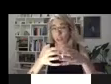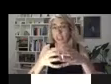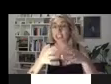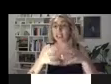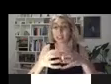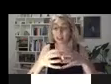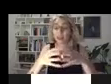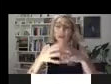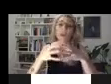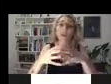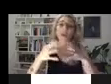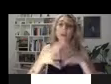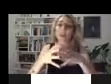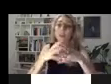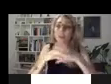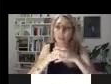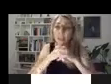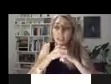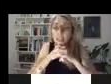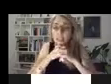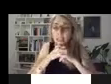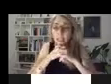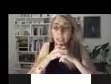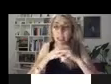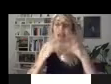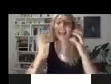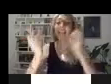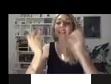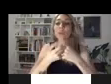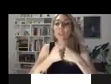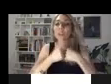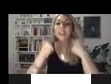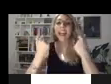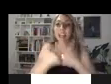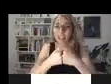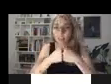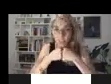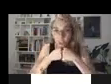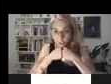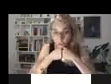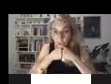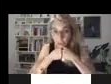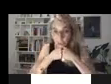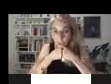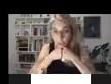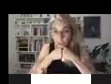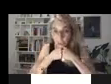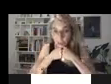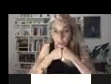catalogación de ese acervo y, consecuentemente, la circulación y la exhibición